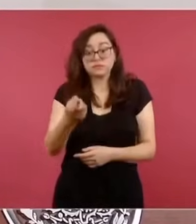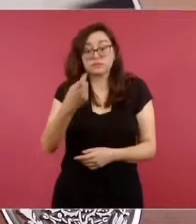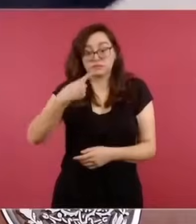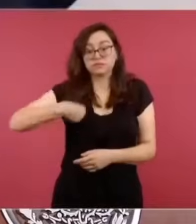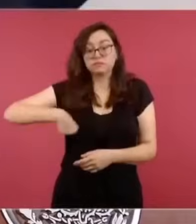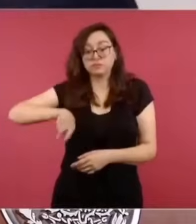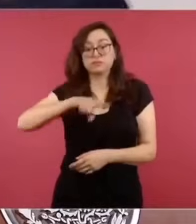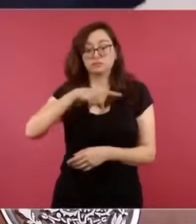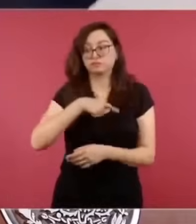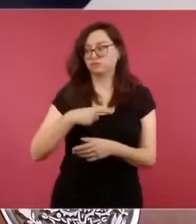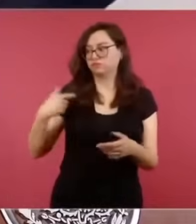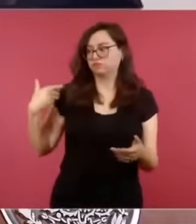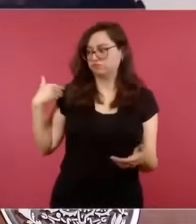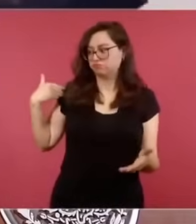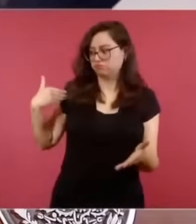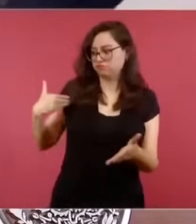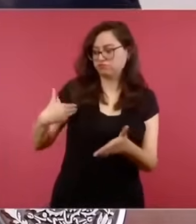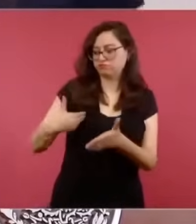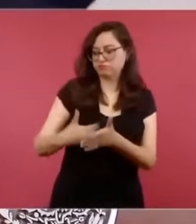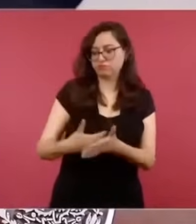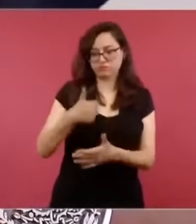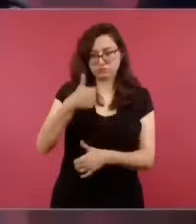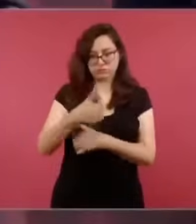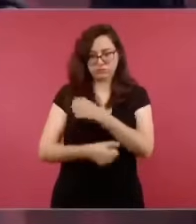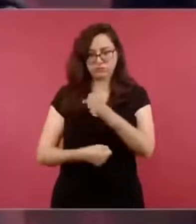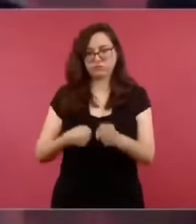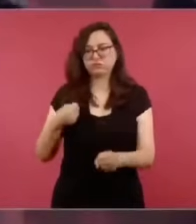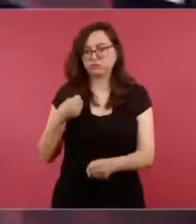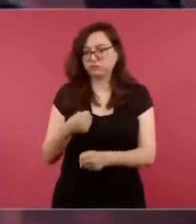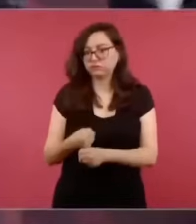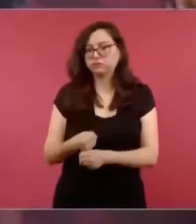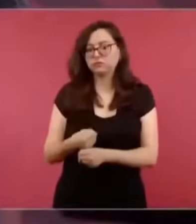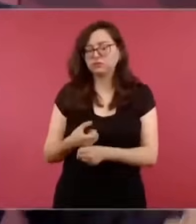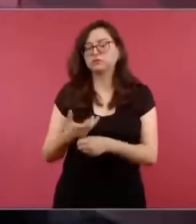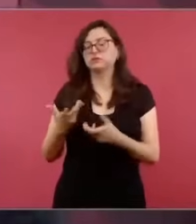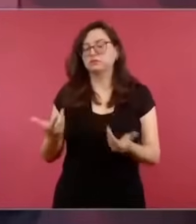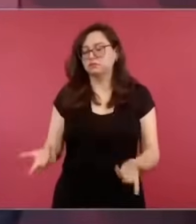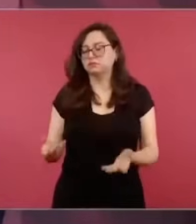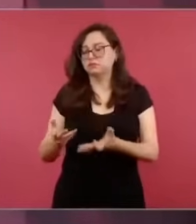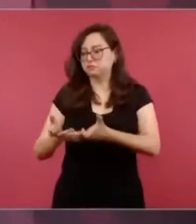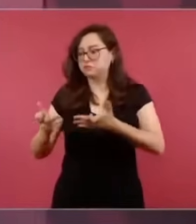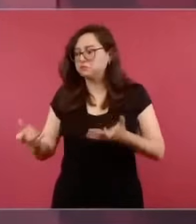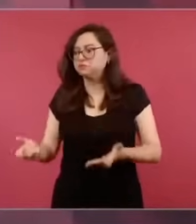Que se conservaran como áreas naturales protegidas